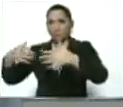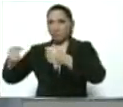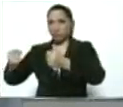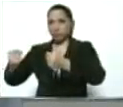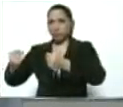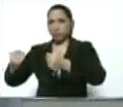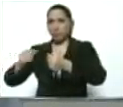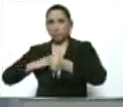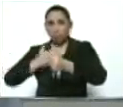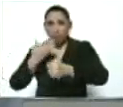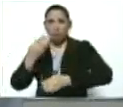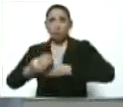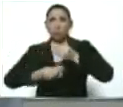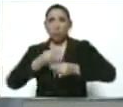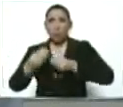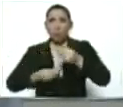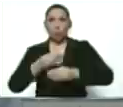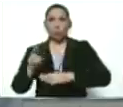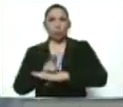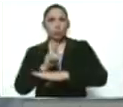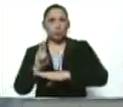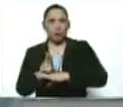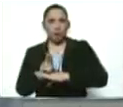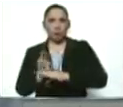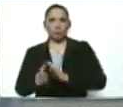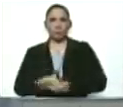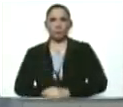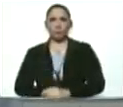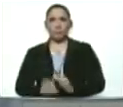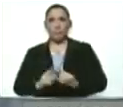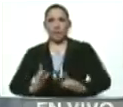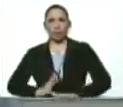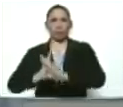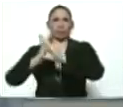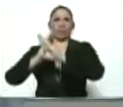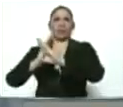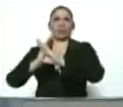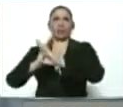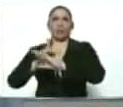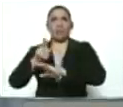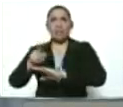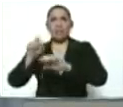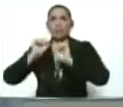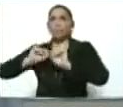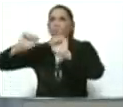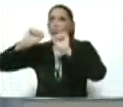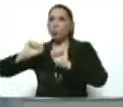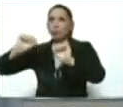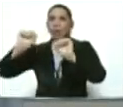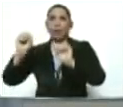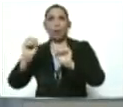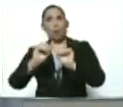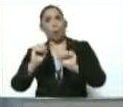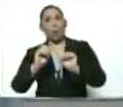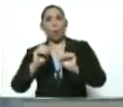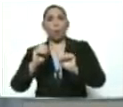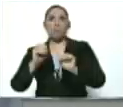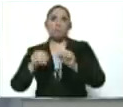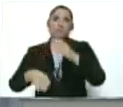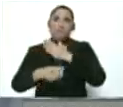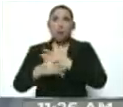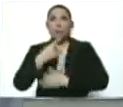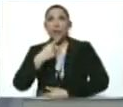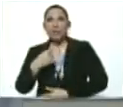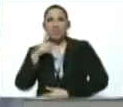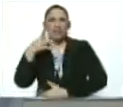haber usado para contener, digamos, esta protesta o esta, vamos a decir así, intento de